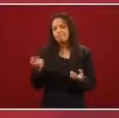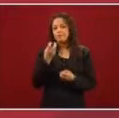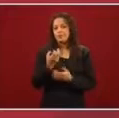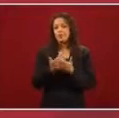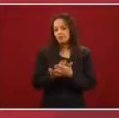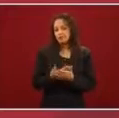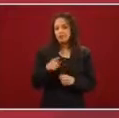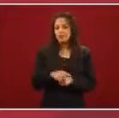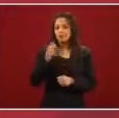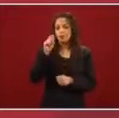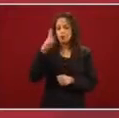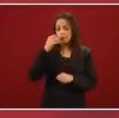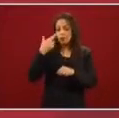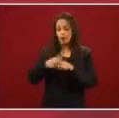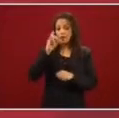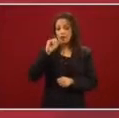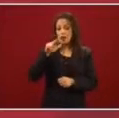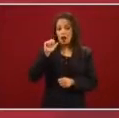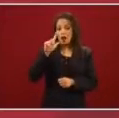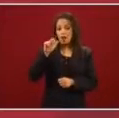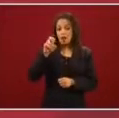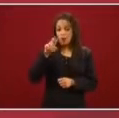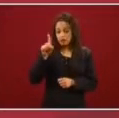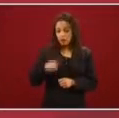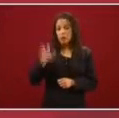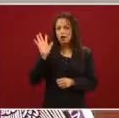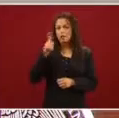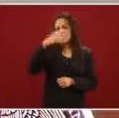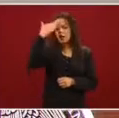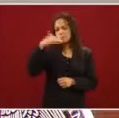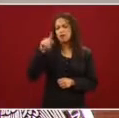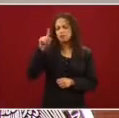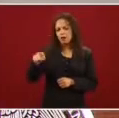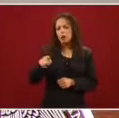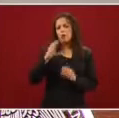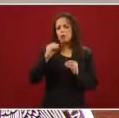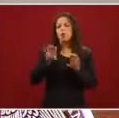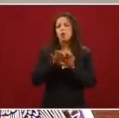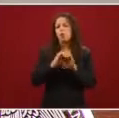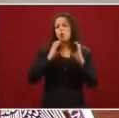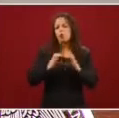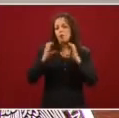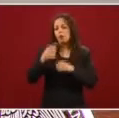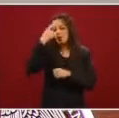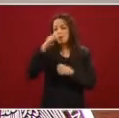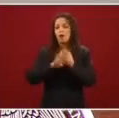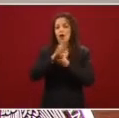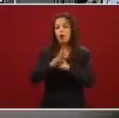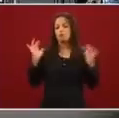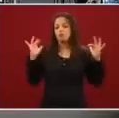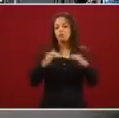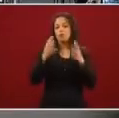la subsecretaria Diana Álvarez ya tomó en cuenta el tema del coronavirus y está tomando previsiones para evitar las aglomeraciones cuando se realice la